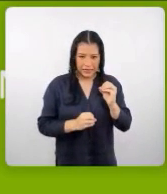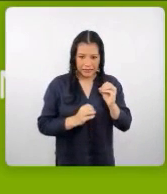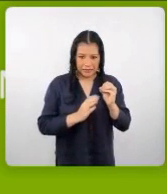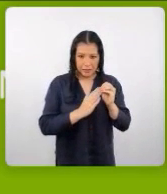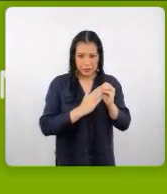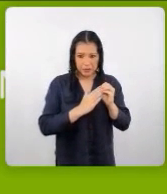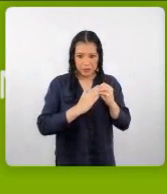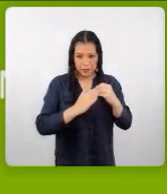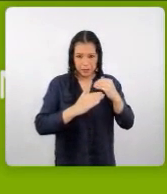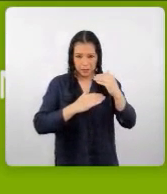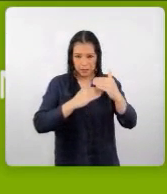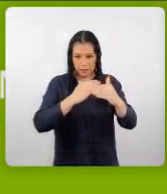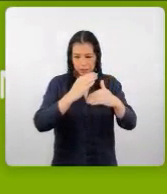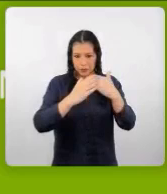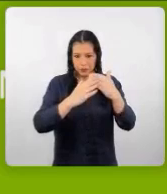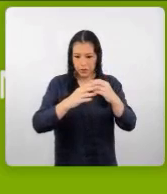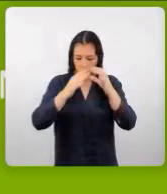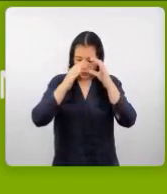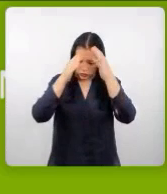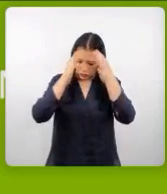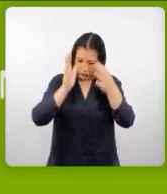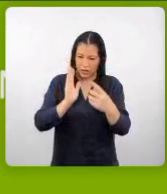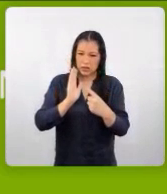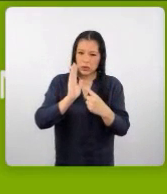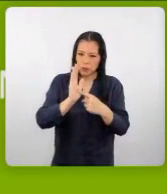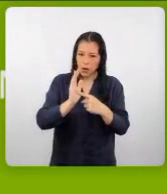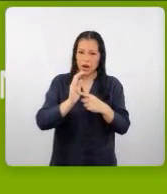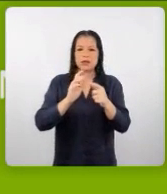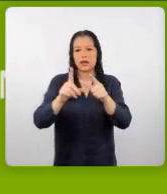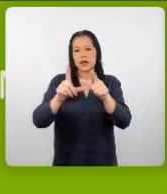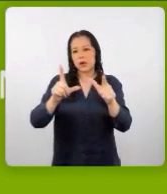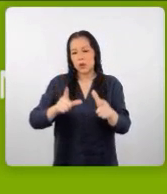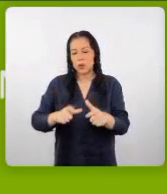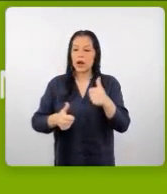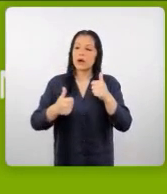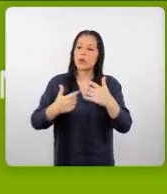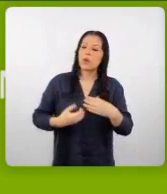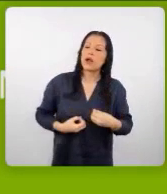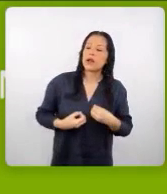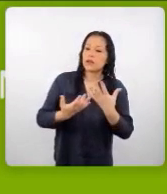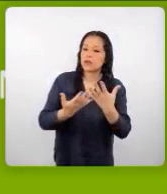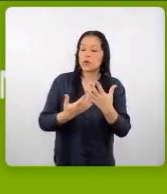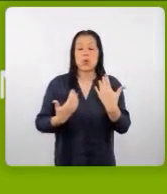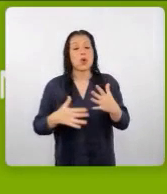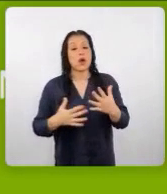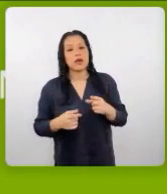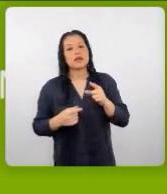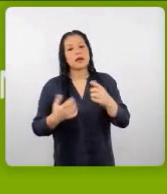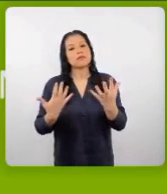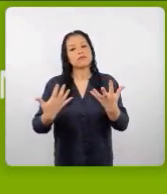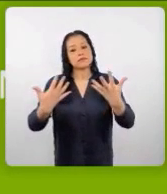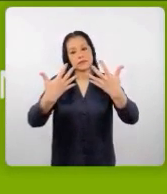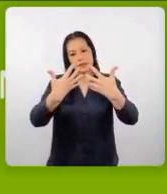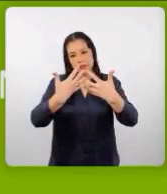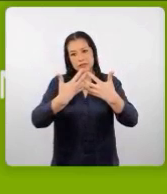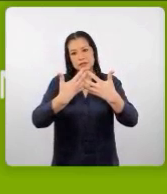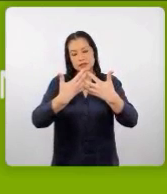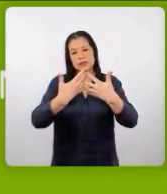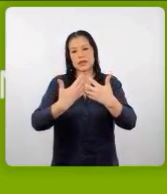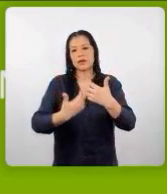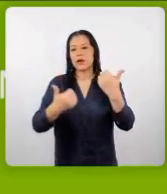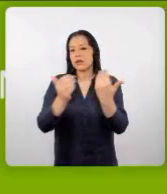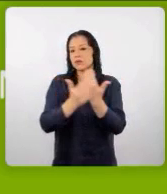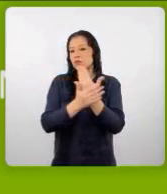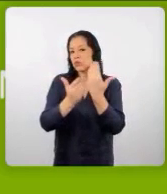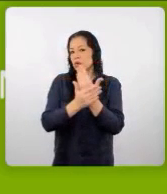los cimientos desde el conocimiento del destino, de los atractivos, y justamente está muy asociado con las tendencias de